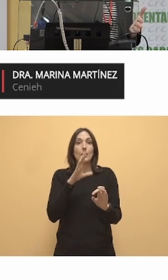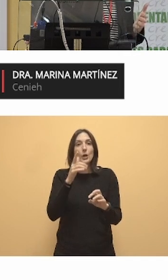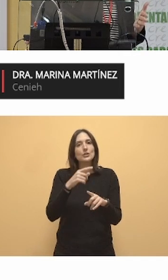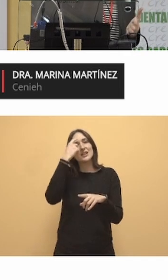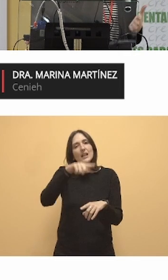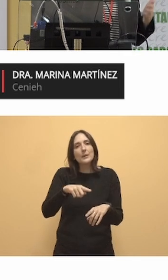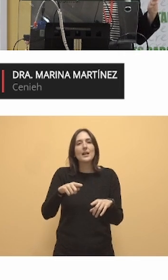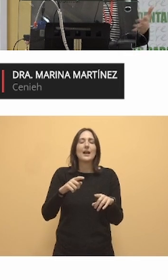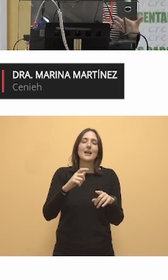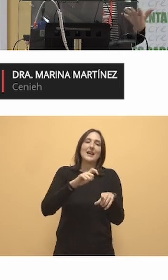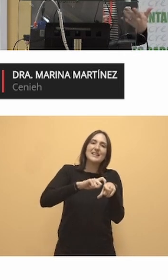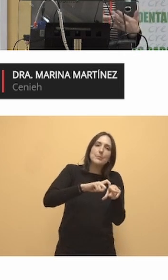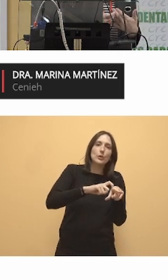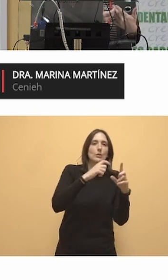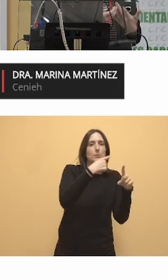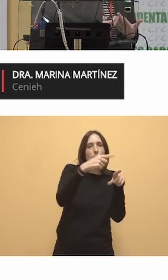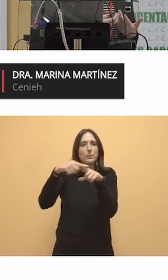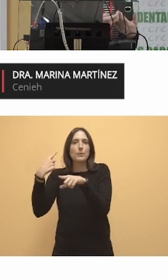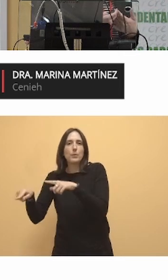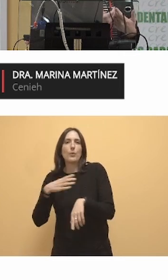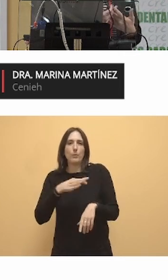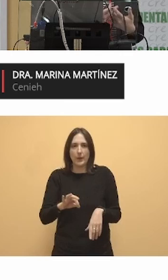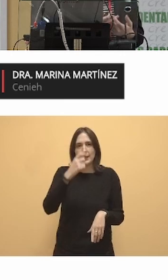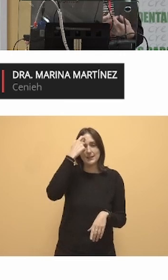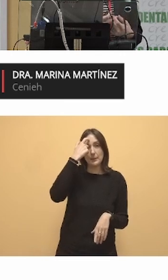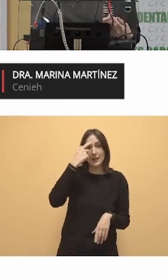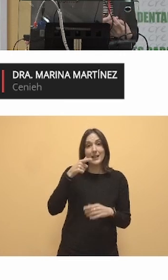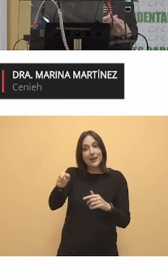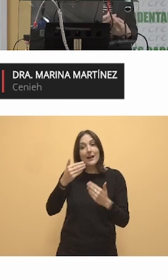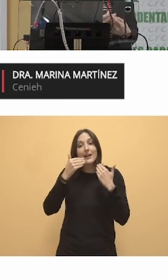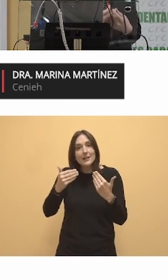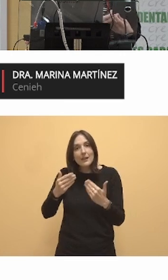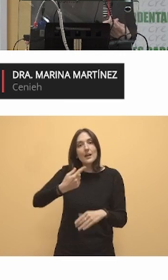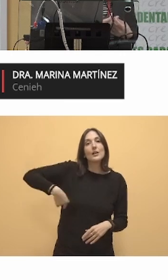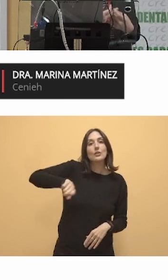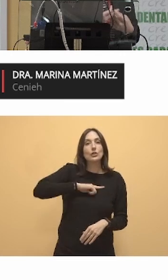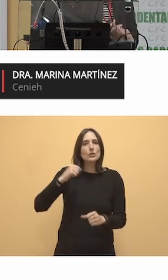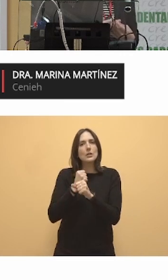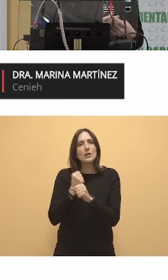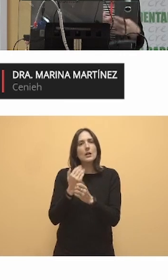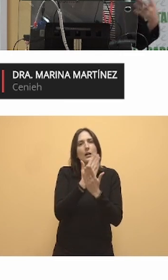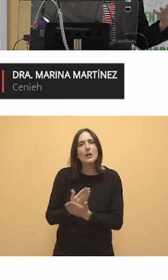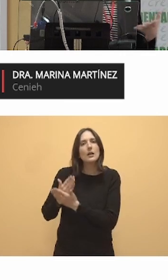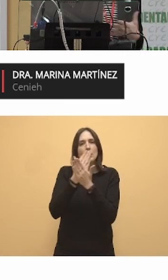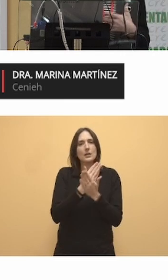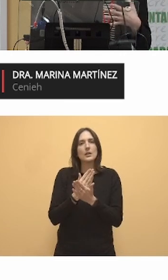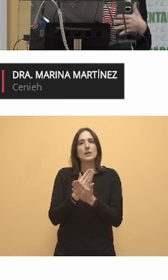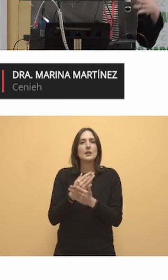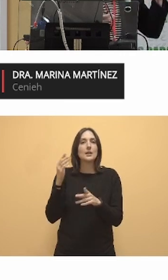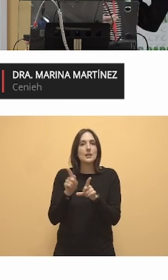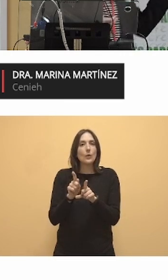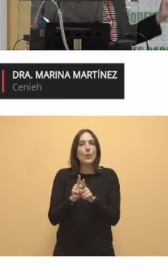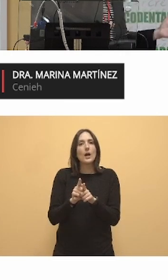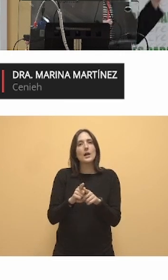especies. Esto nos permite a los paleoantropólogos hacer estudios de taxonomía, que no es otra cosa más que la